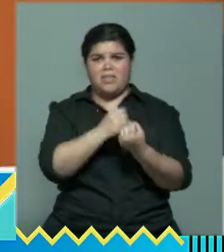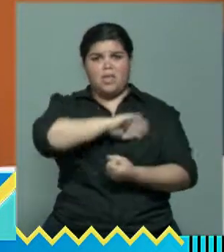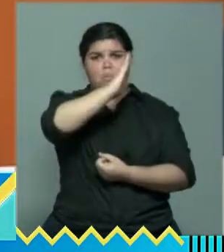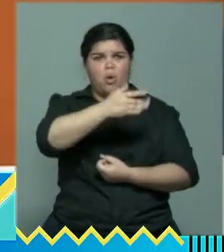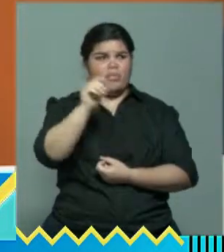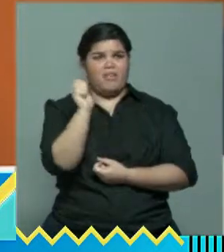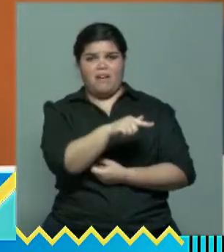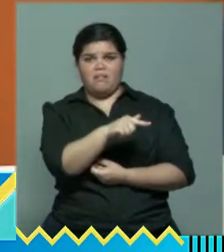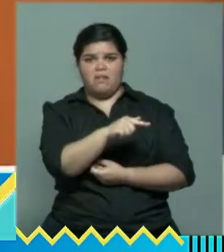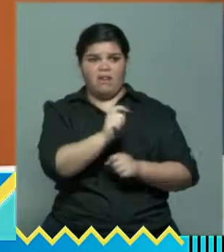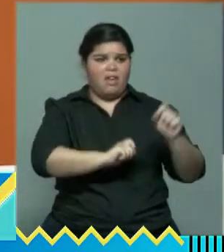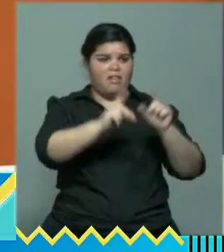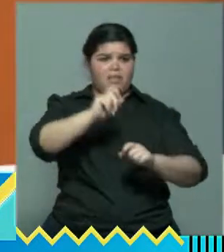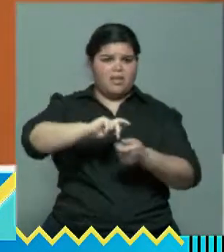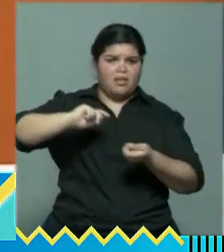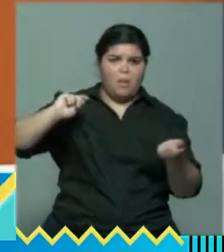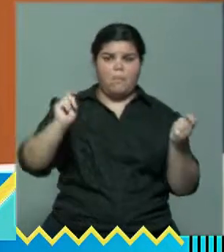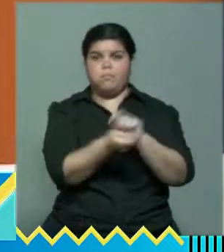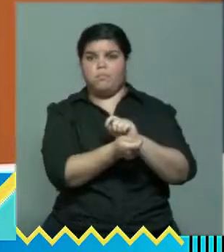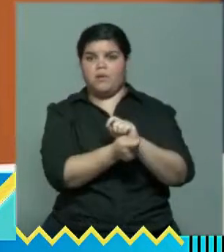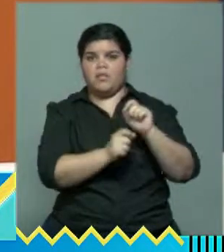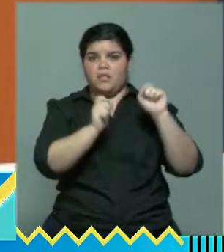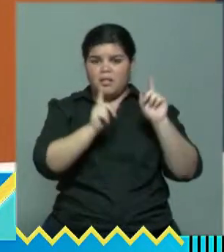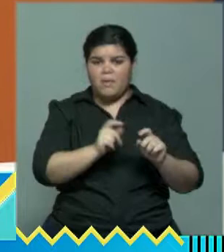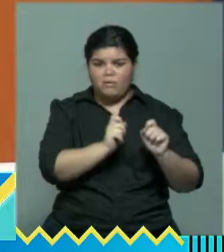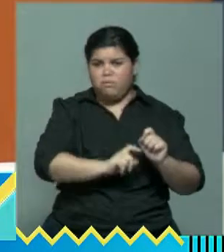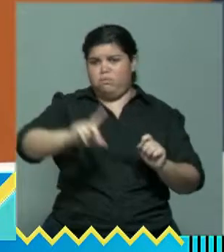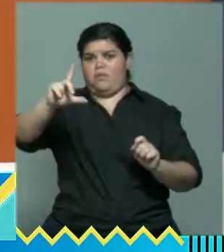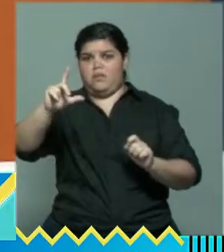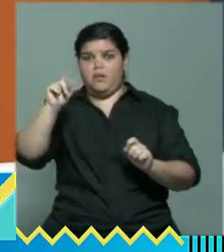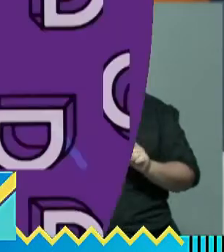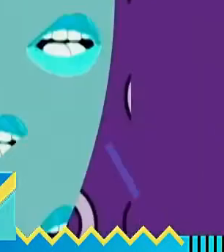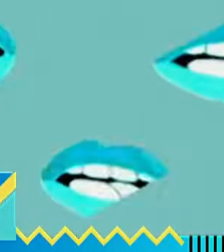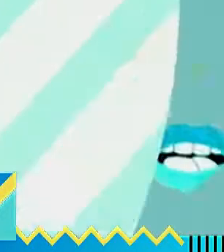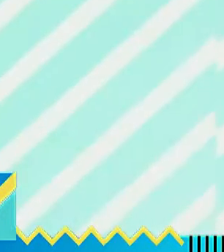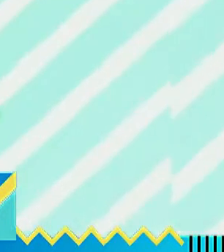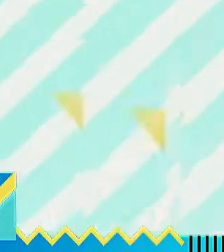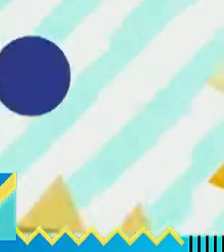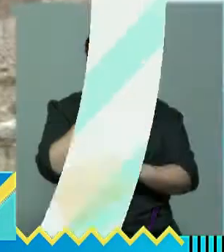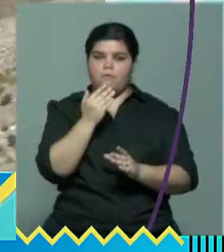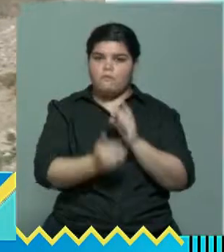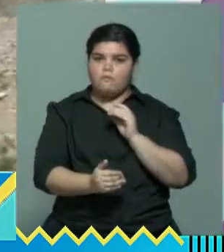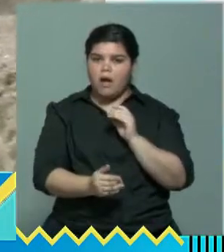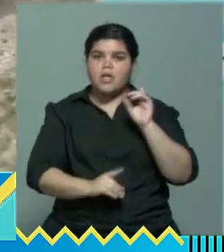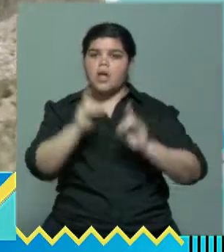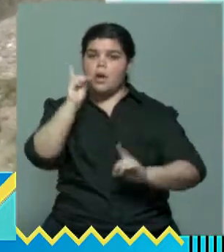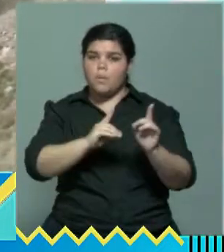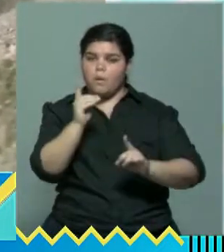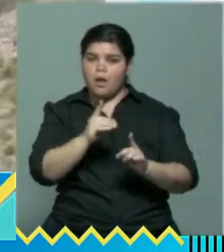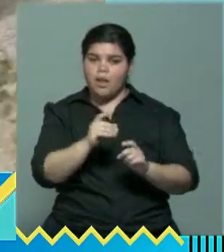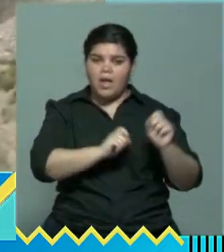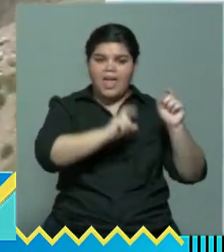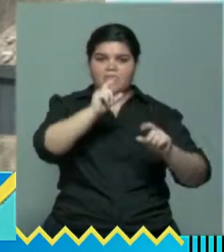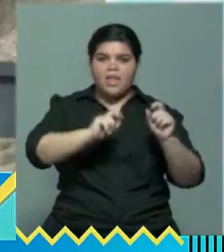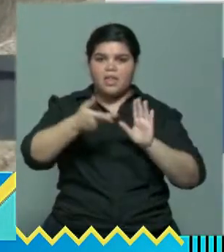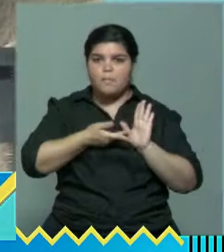y que modificó todas las estadísticas que se habían. Por eso, el primer error de todos los gobiernos es plantear cuestiones estadísticas. Lo